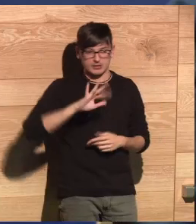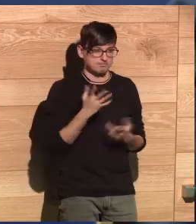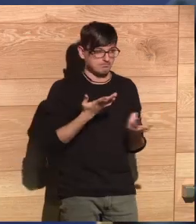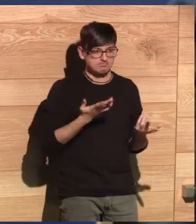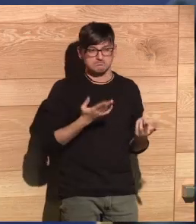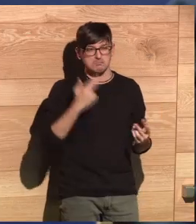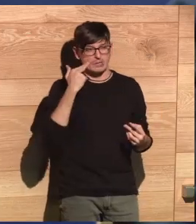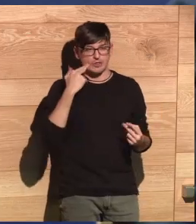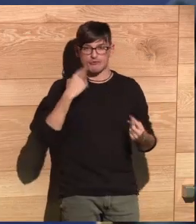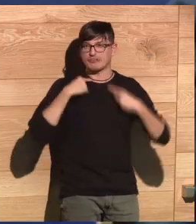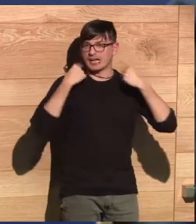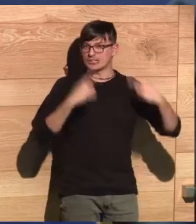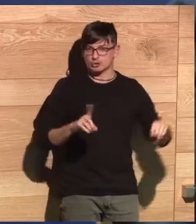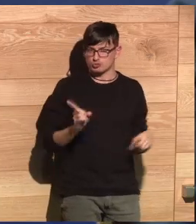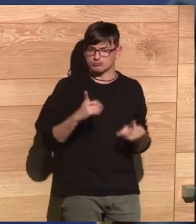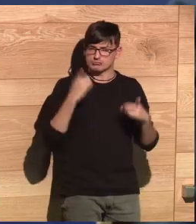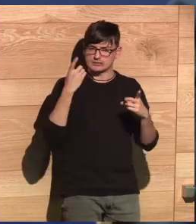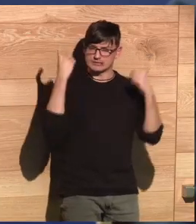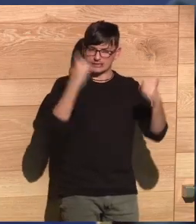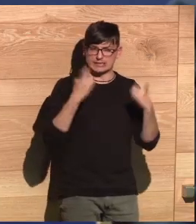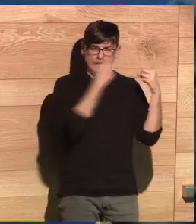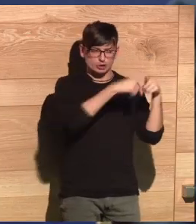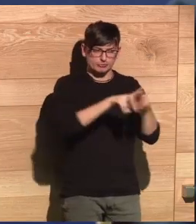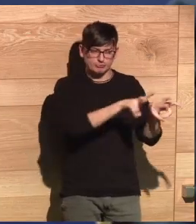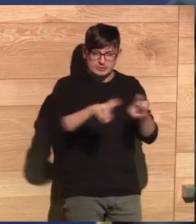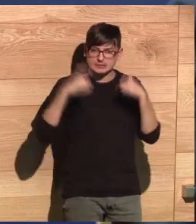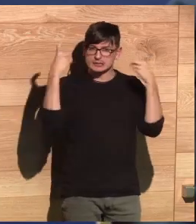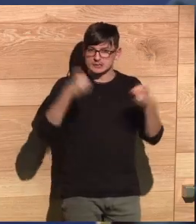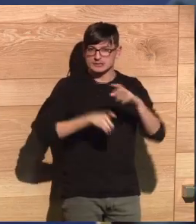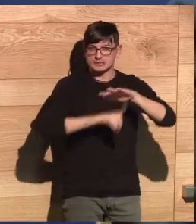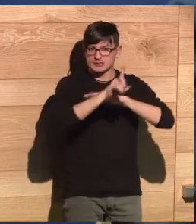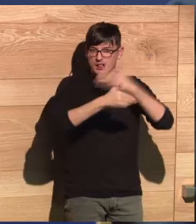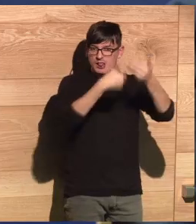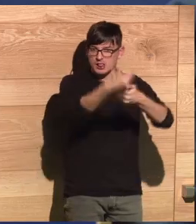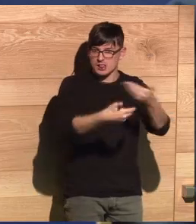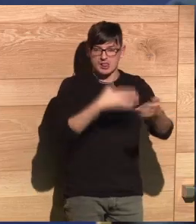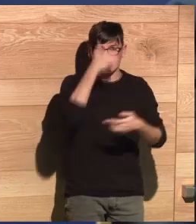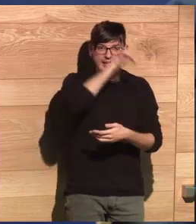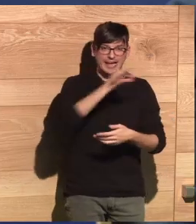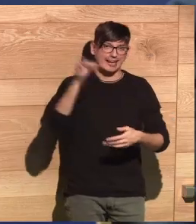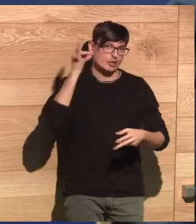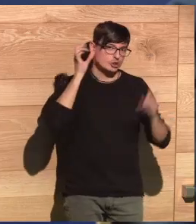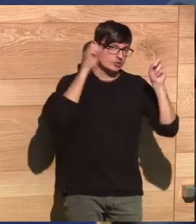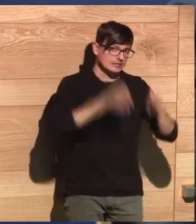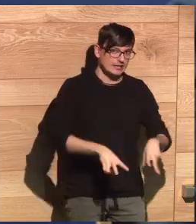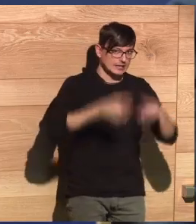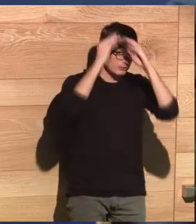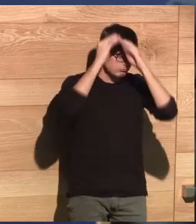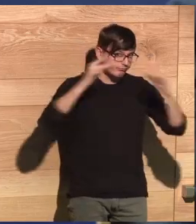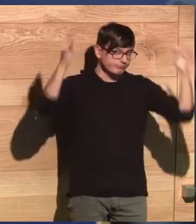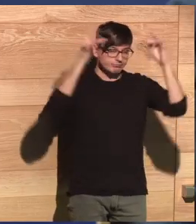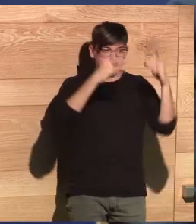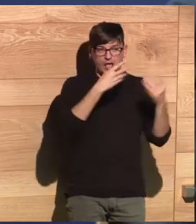tener miedo al fracaso, a intentar nuevas cosas y a seguir evolucionando sin género, simplemente soñando con hacer